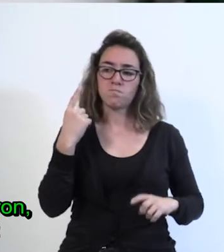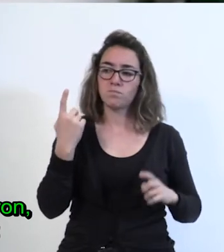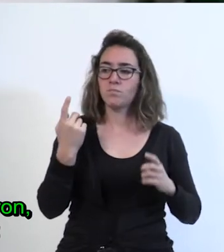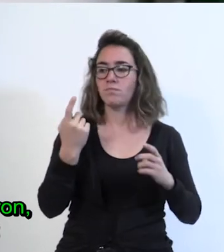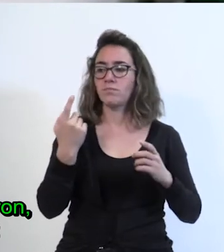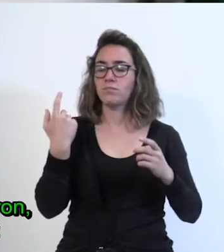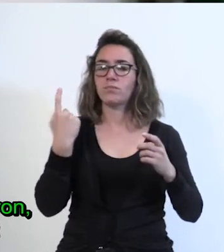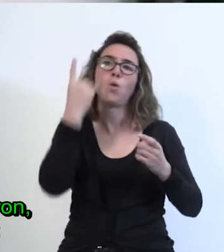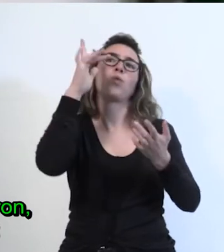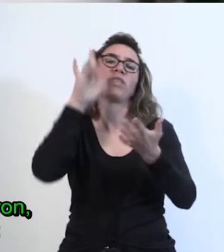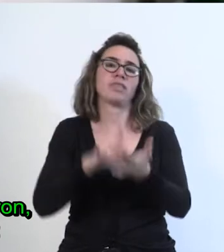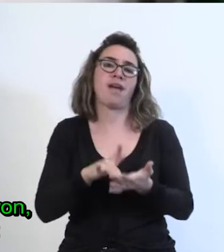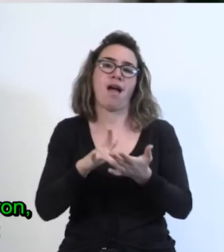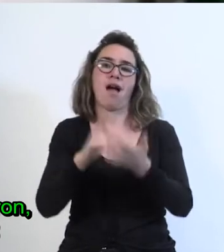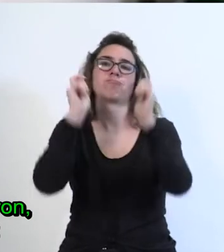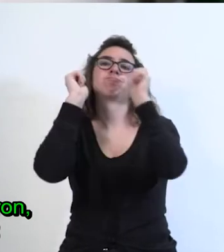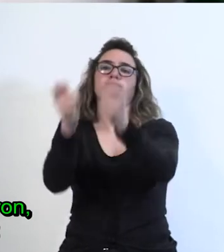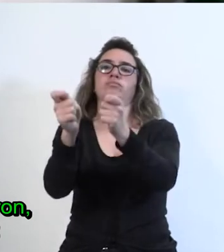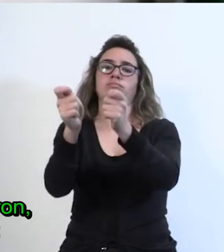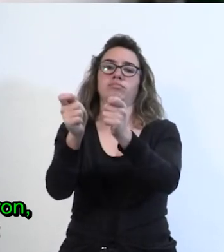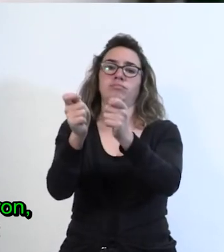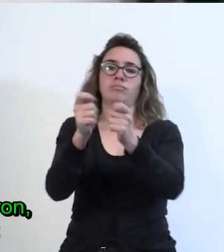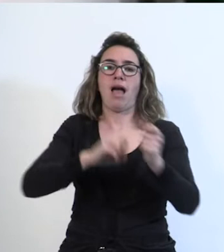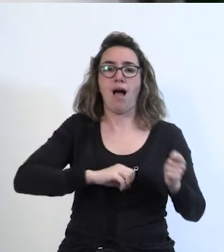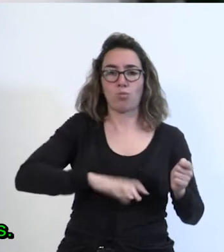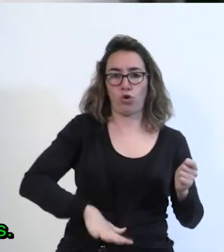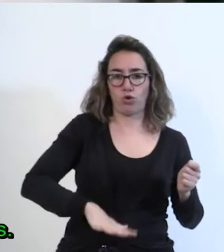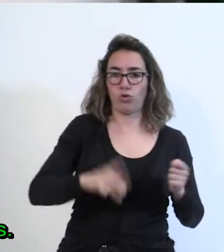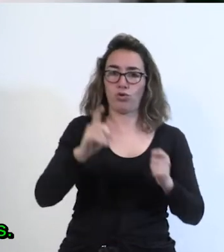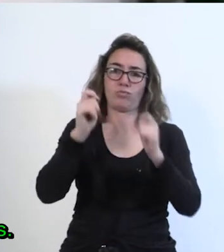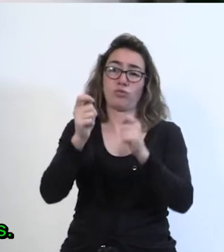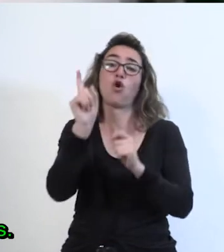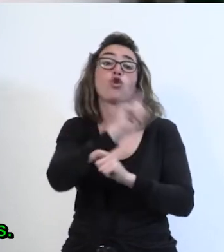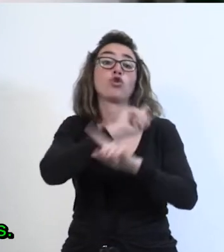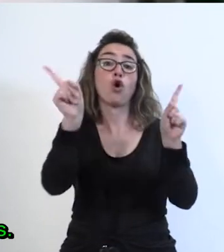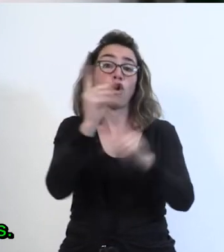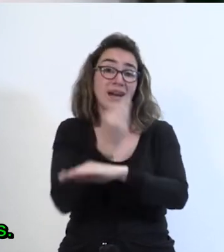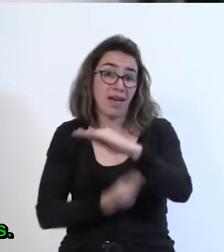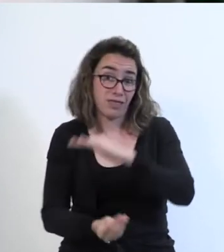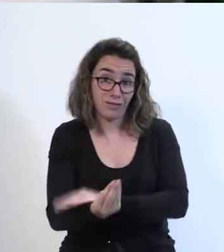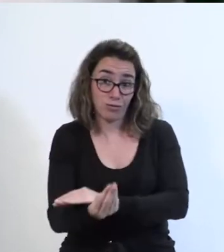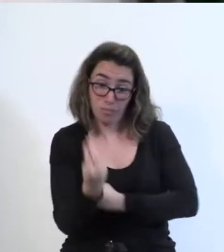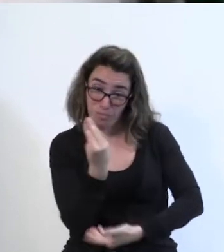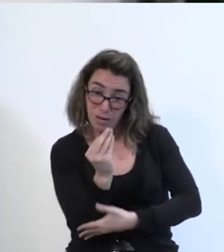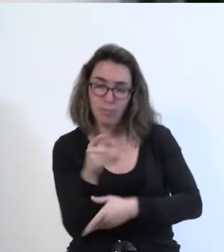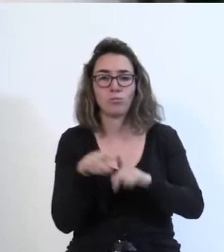le pusieron un día al no nacido, el Día Nacional de los No Nacidos.